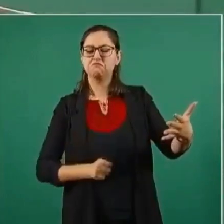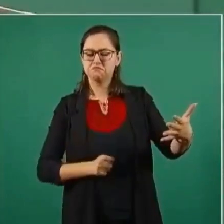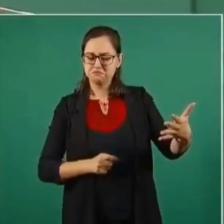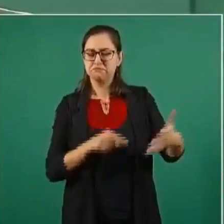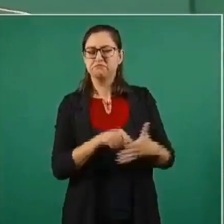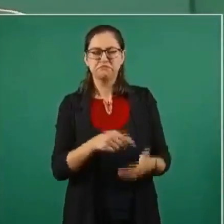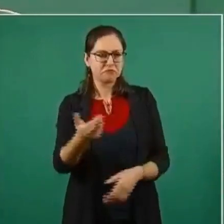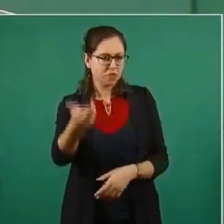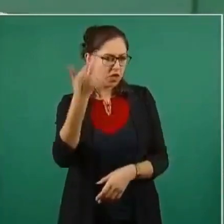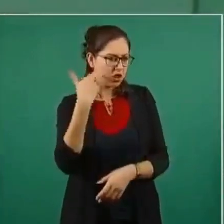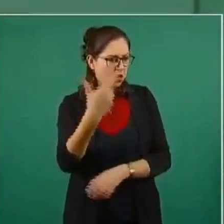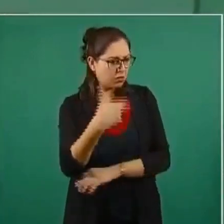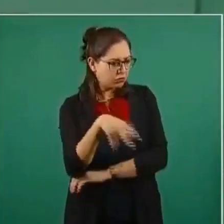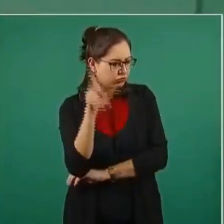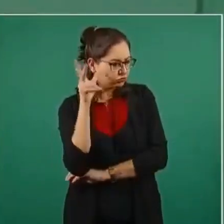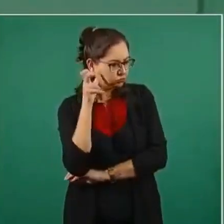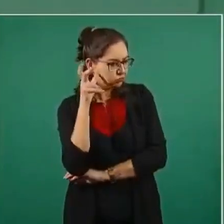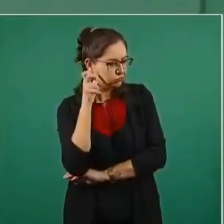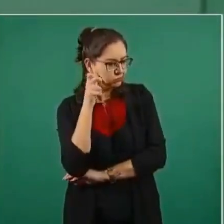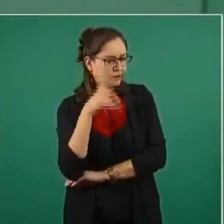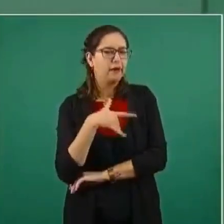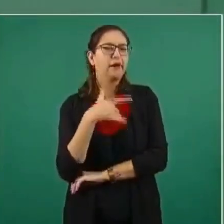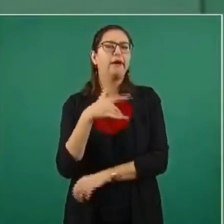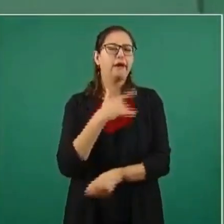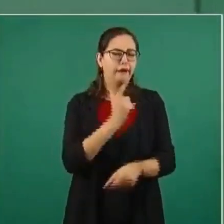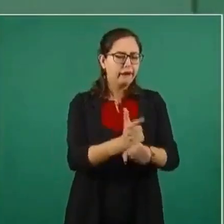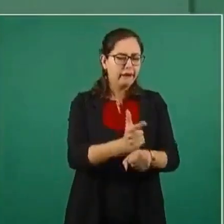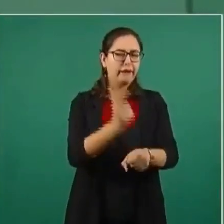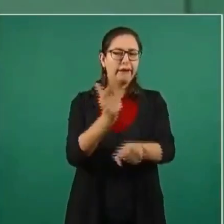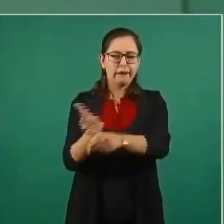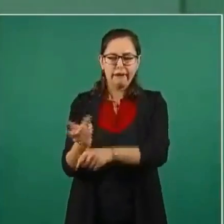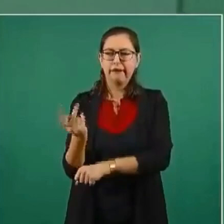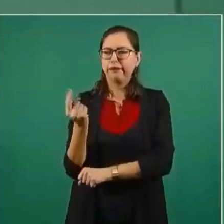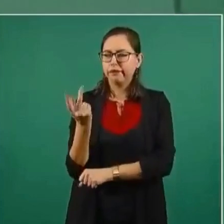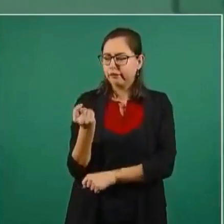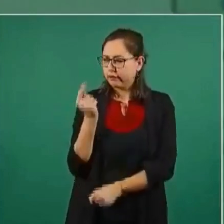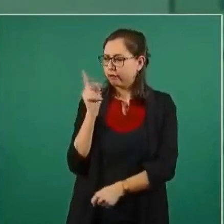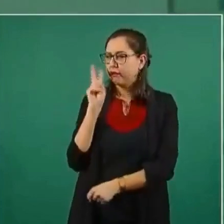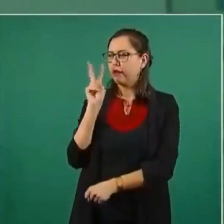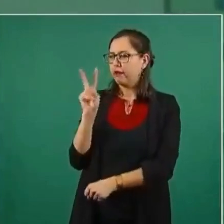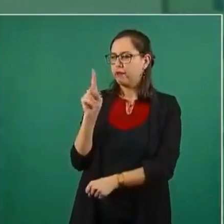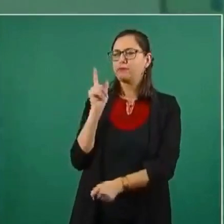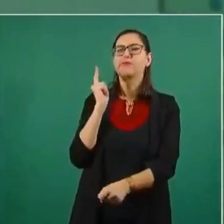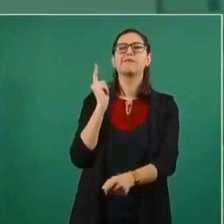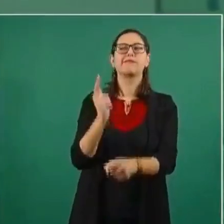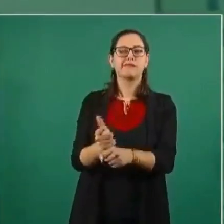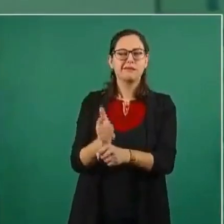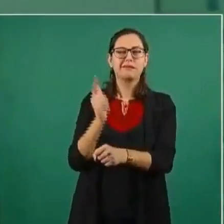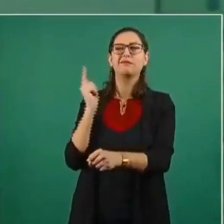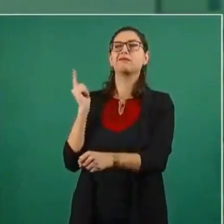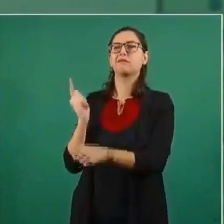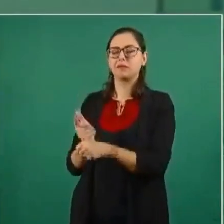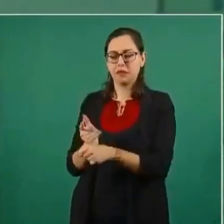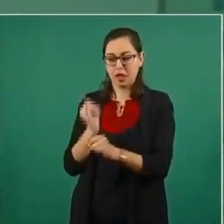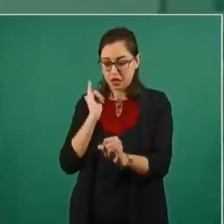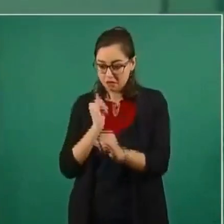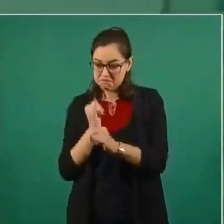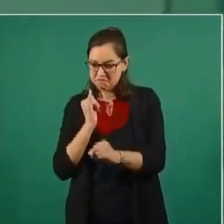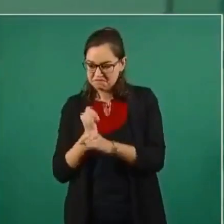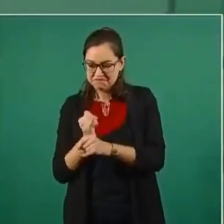escuchar la radio, cómo ver la televisión, cómo ver el